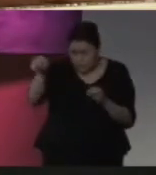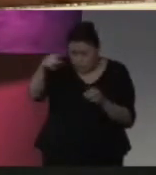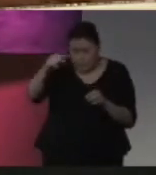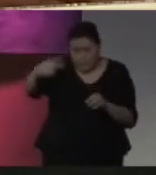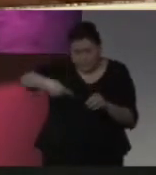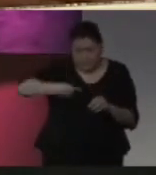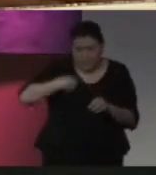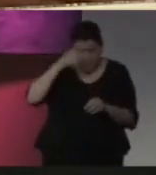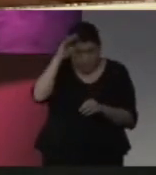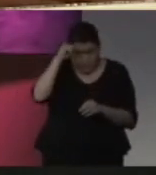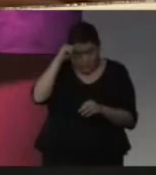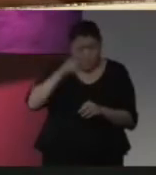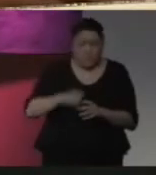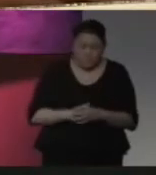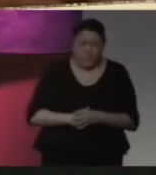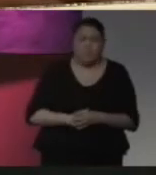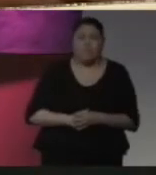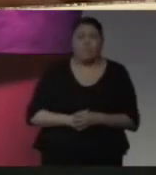¿Sí?